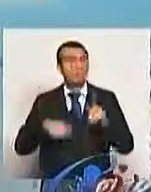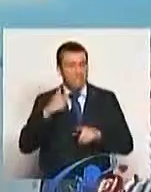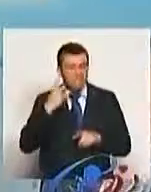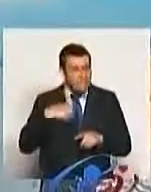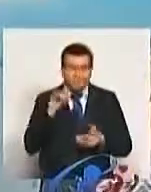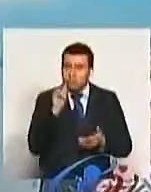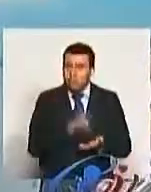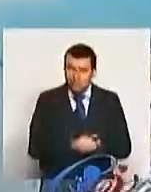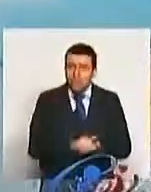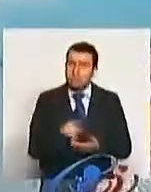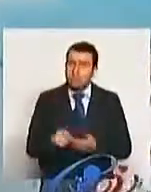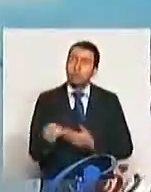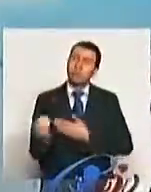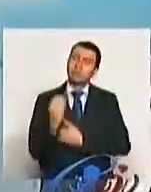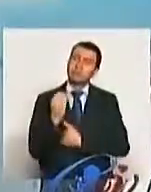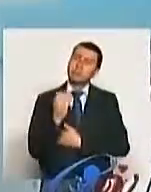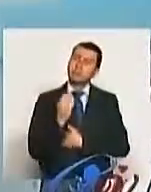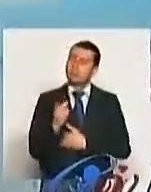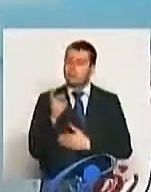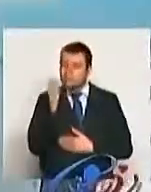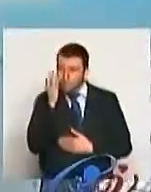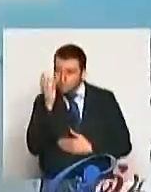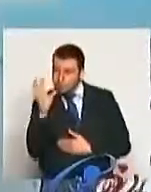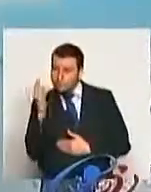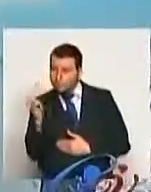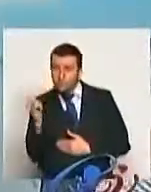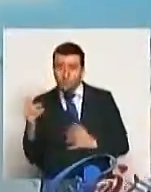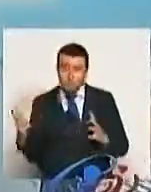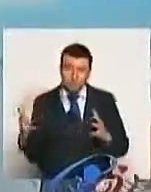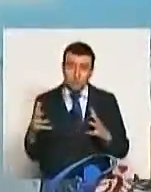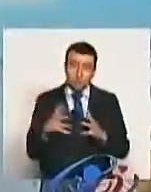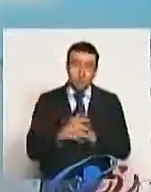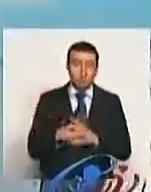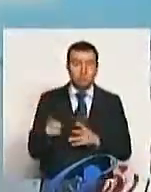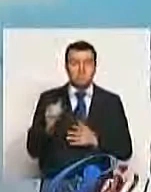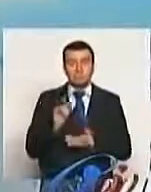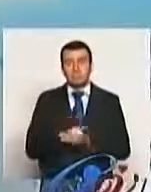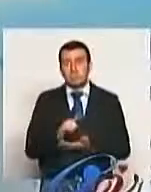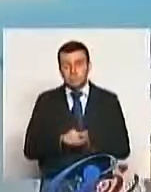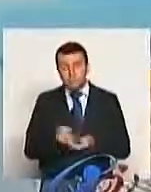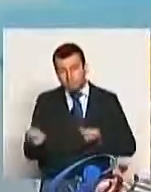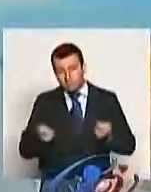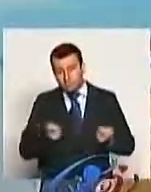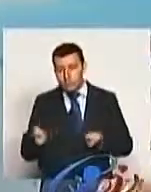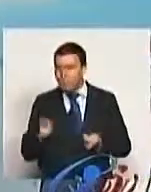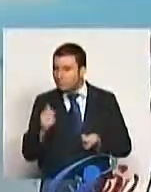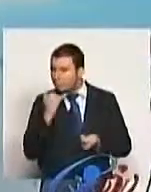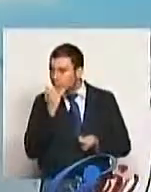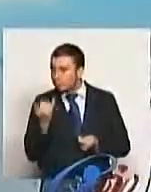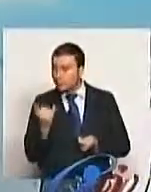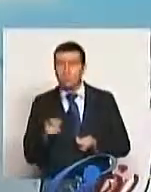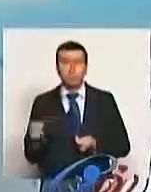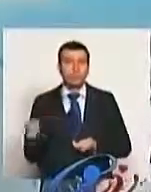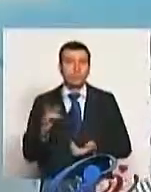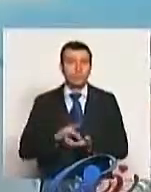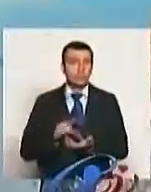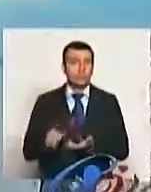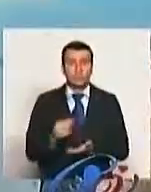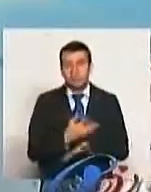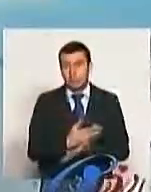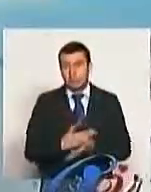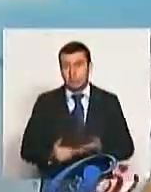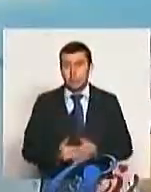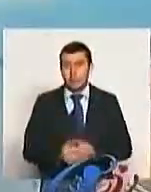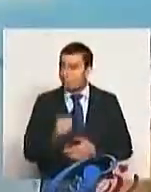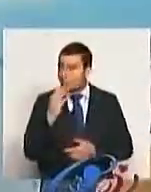decirnos si de pronto hay algunos componentes de la misma cápsula del tumor ya regados en la sangre. Entonces, si salen